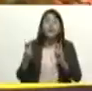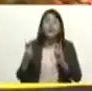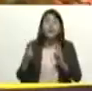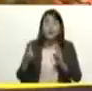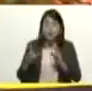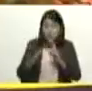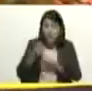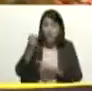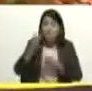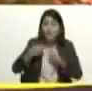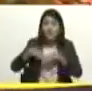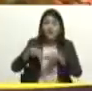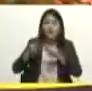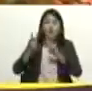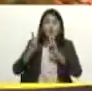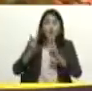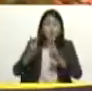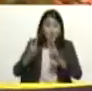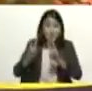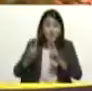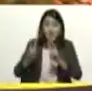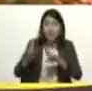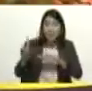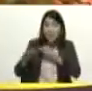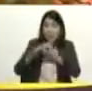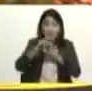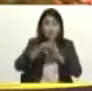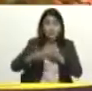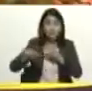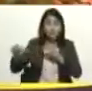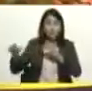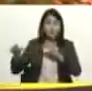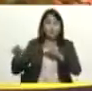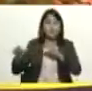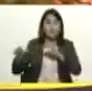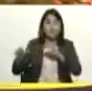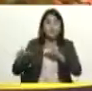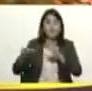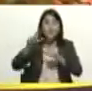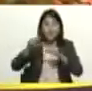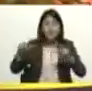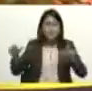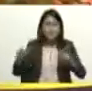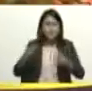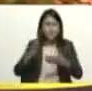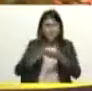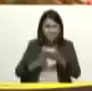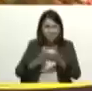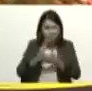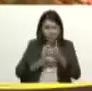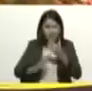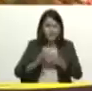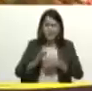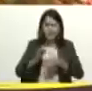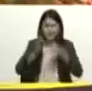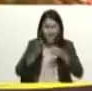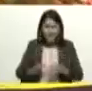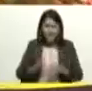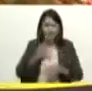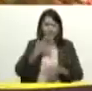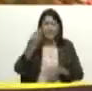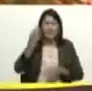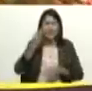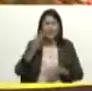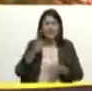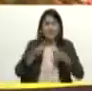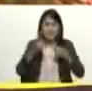valores, una sociedad de iguales, de gente honorable, de gente decente, donde el valor del